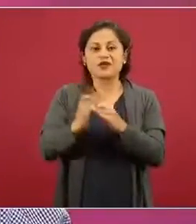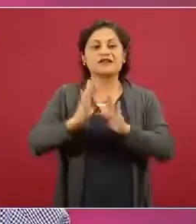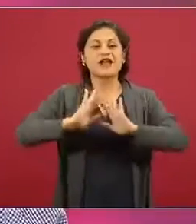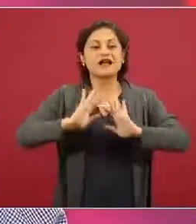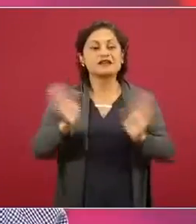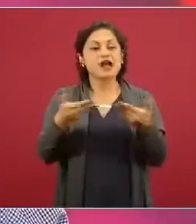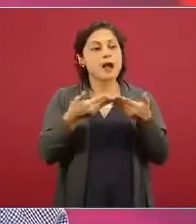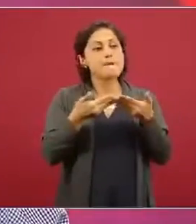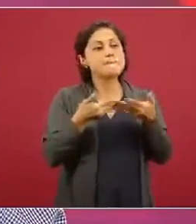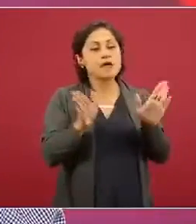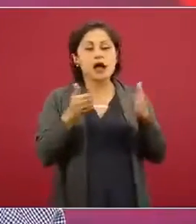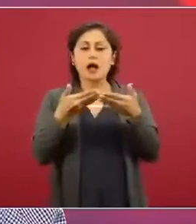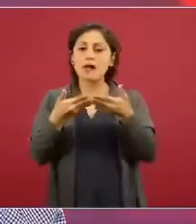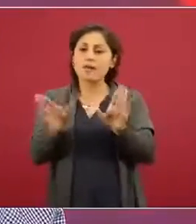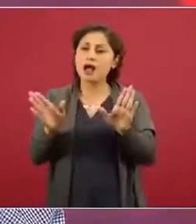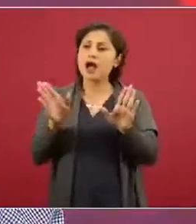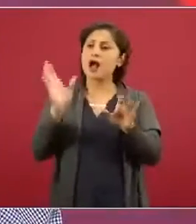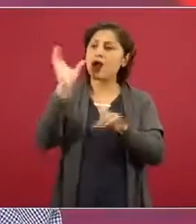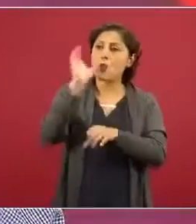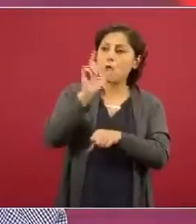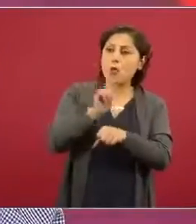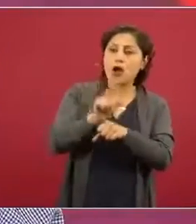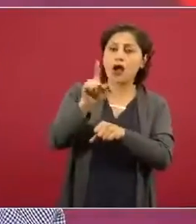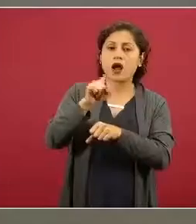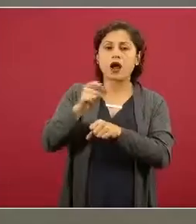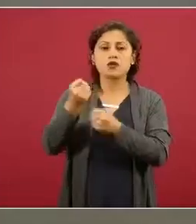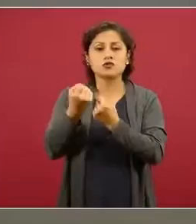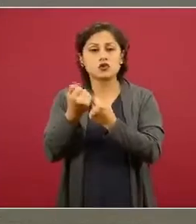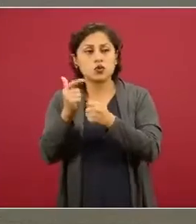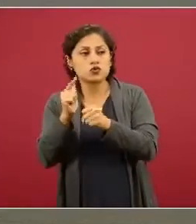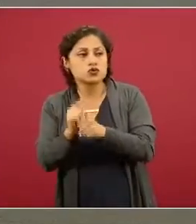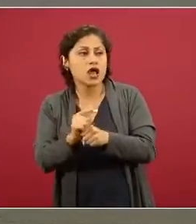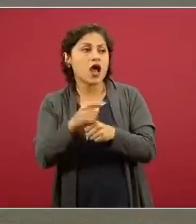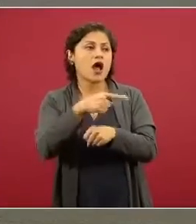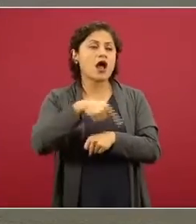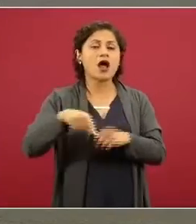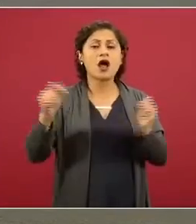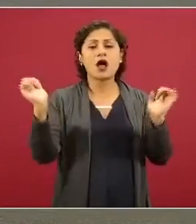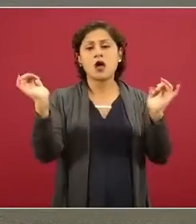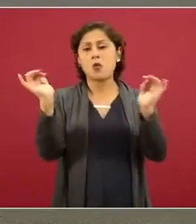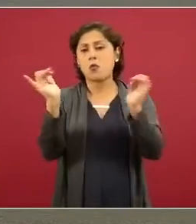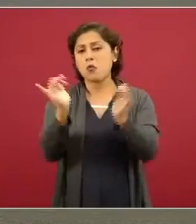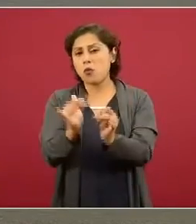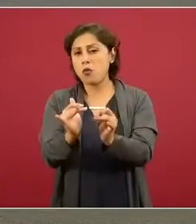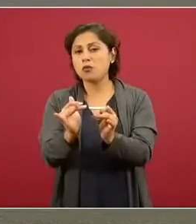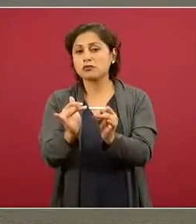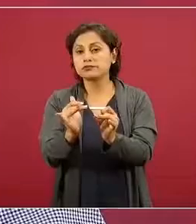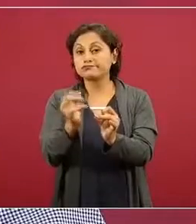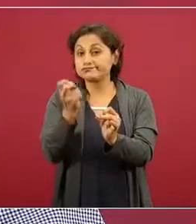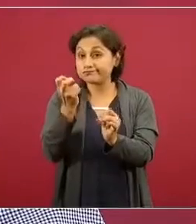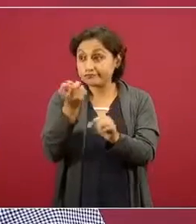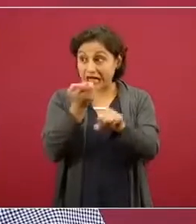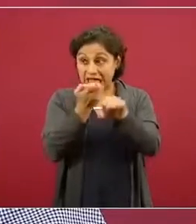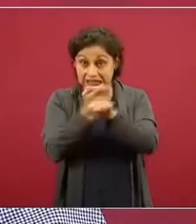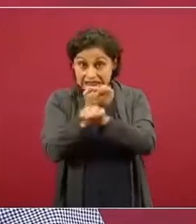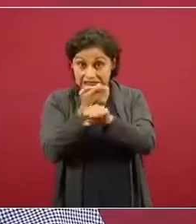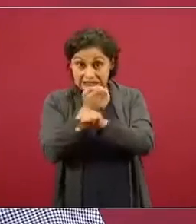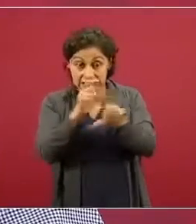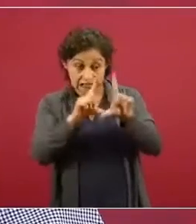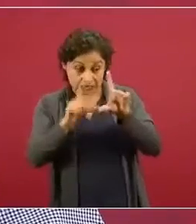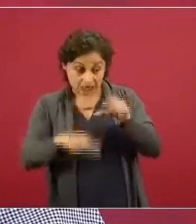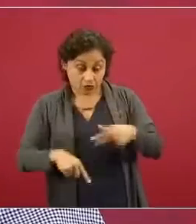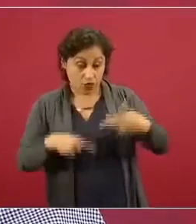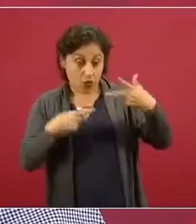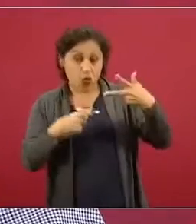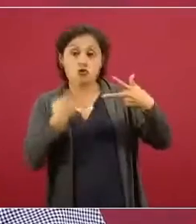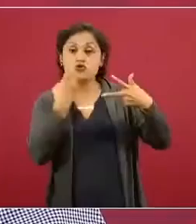eventos sociales, pues tienen que entender que especialmente en estos estados donde hay un mayor incremento, hay que disminuirlos, hay que